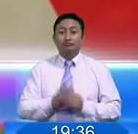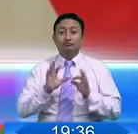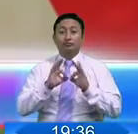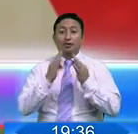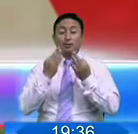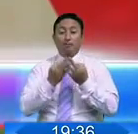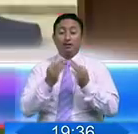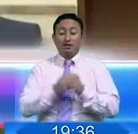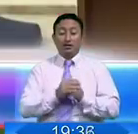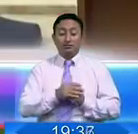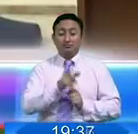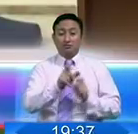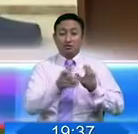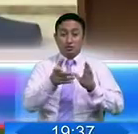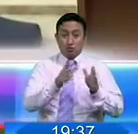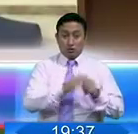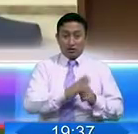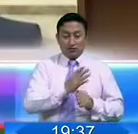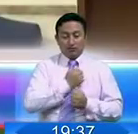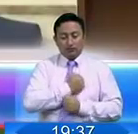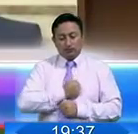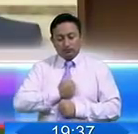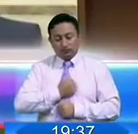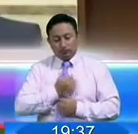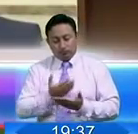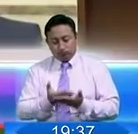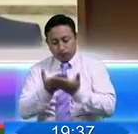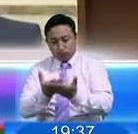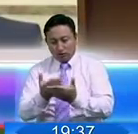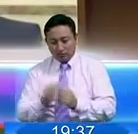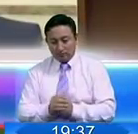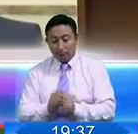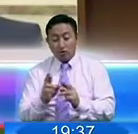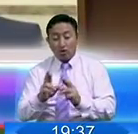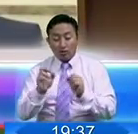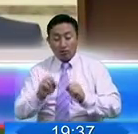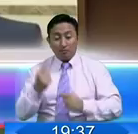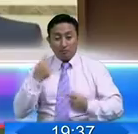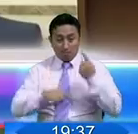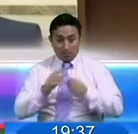los familiares de los fallecidos y expresar la esperanza de que los heridos mejoren en la